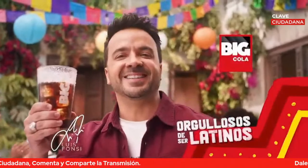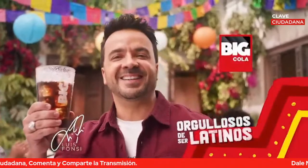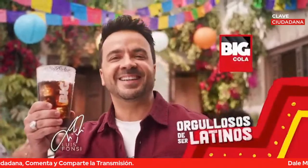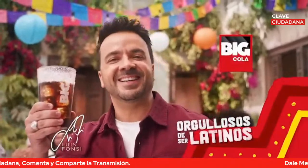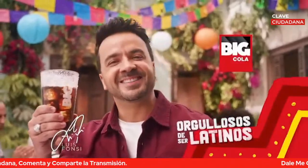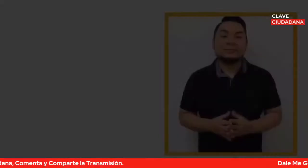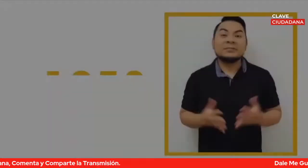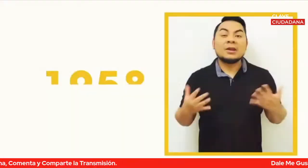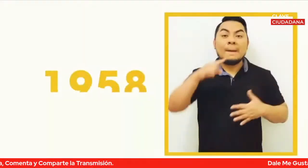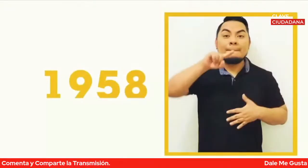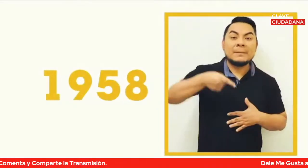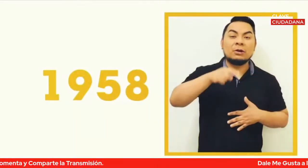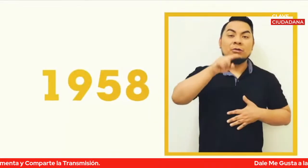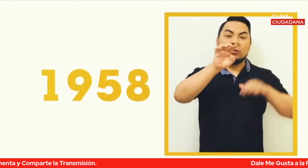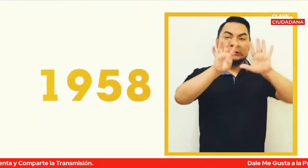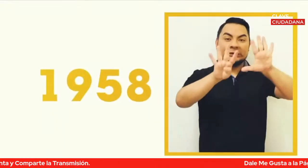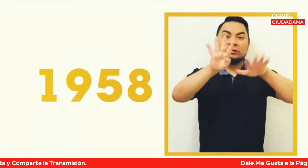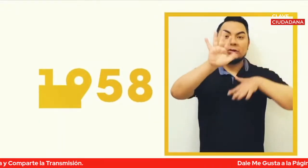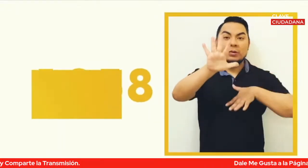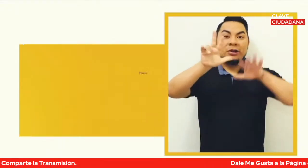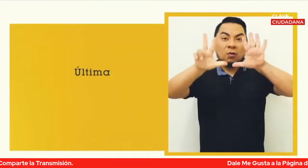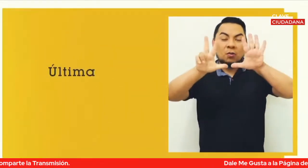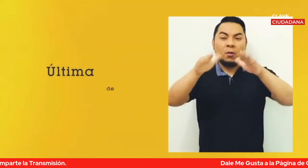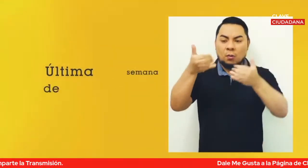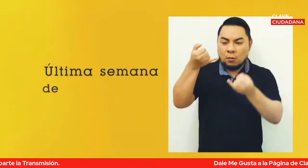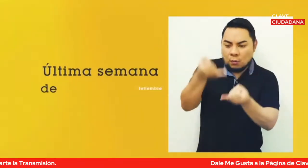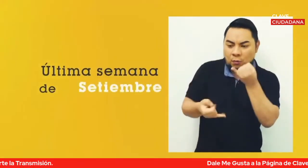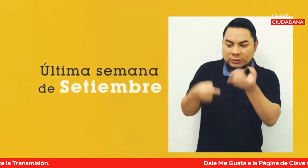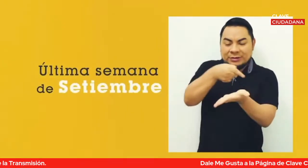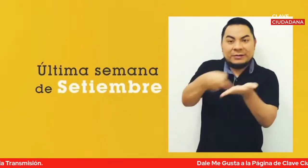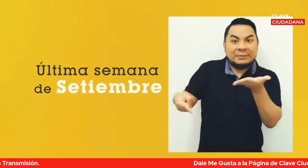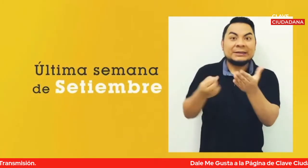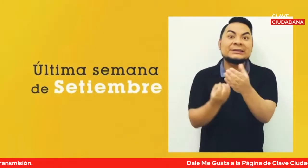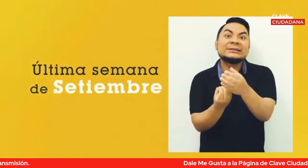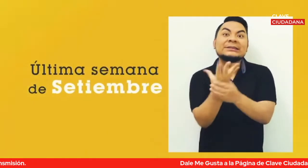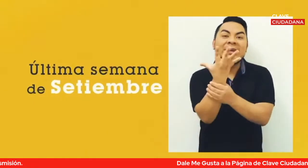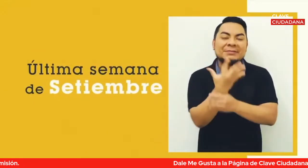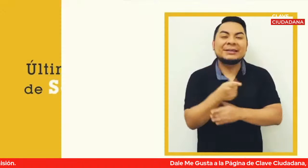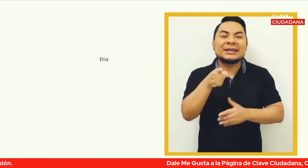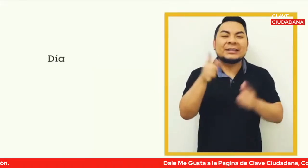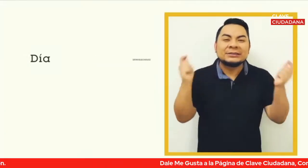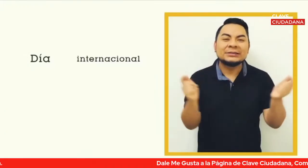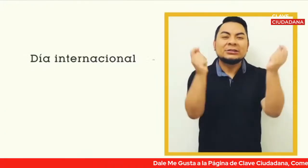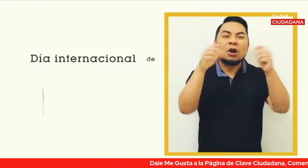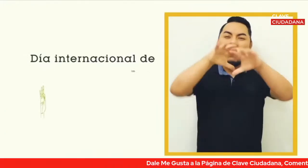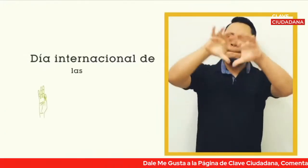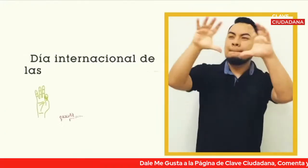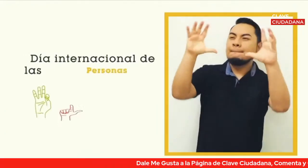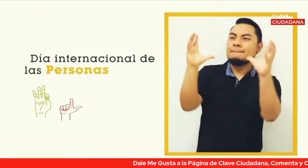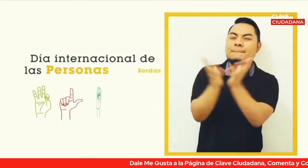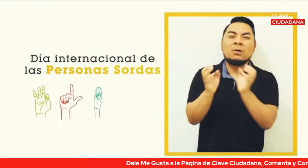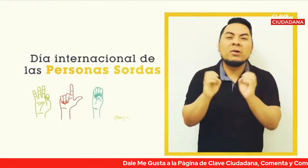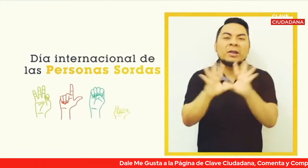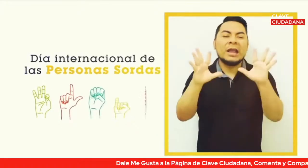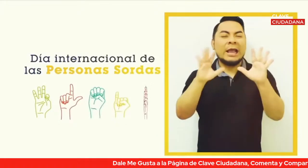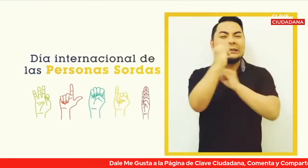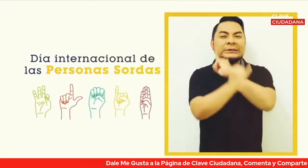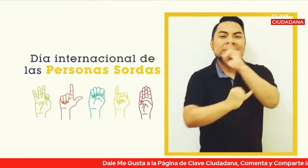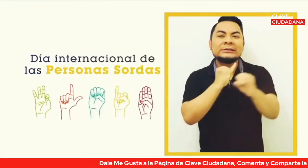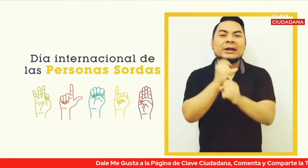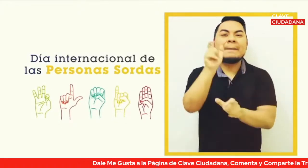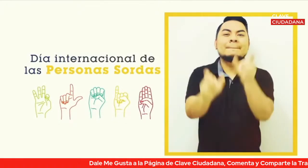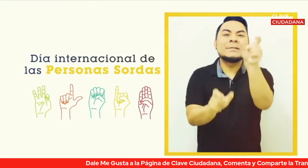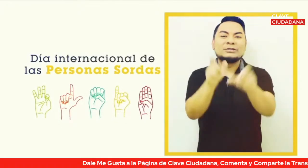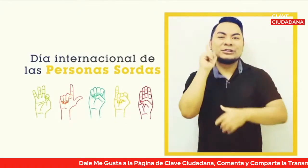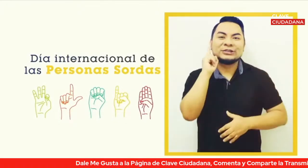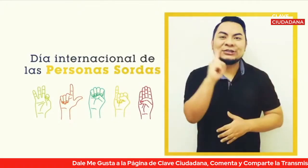Exquisita. Desde 1958, durante la última semana del mes de septiembre, se celebra en el mundo el Día Internacional